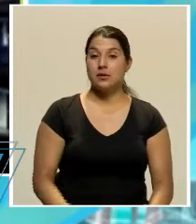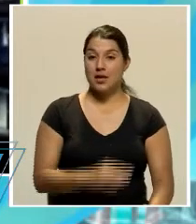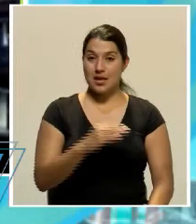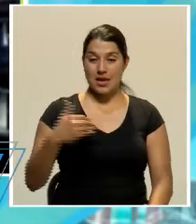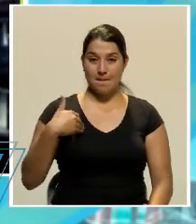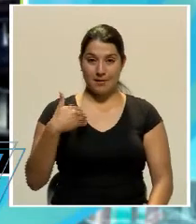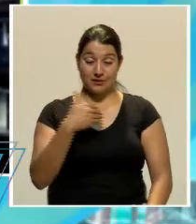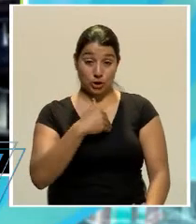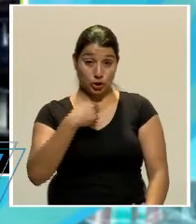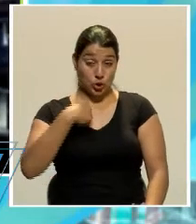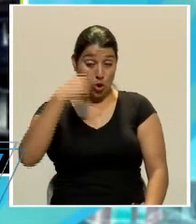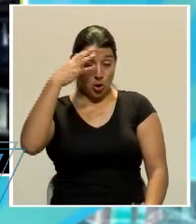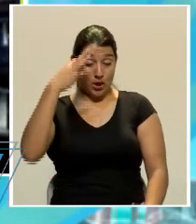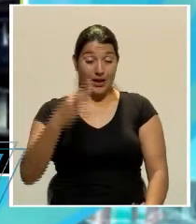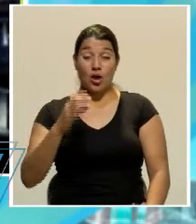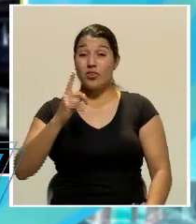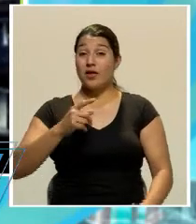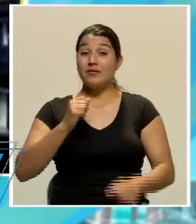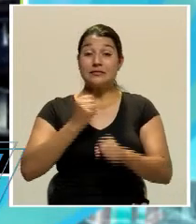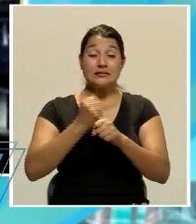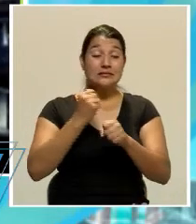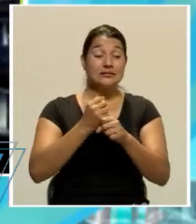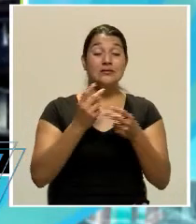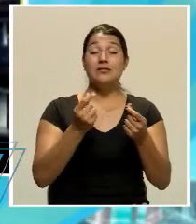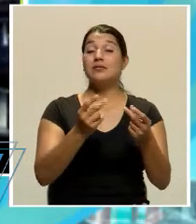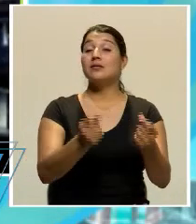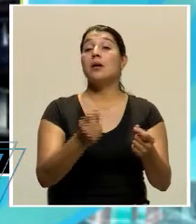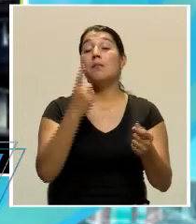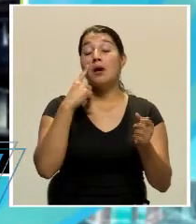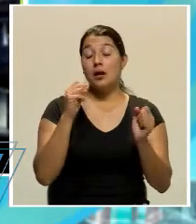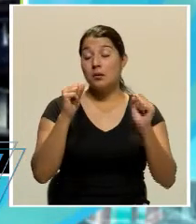el Ministerio me imagino que ha tenido que correr también generando